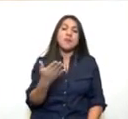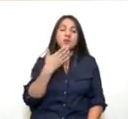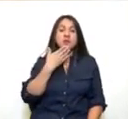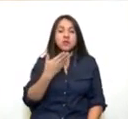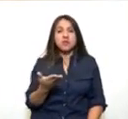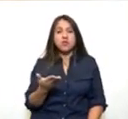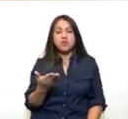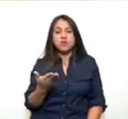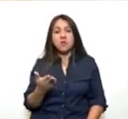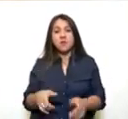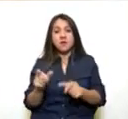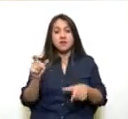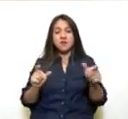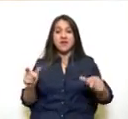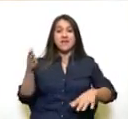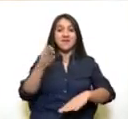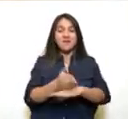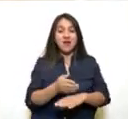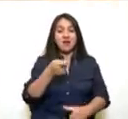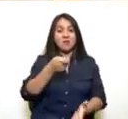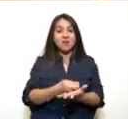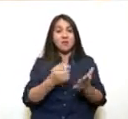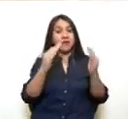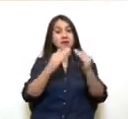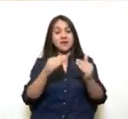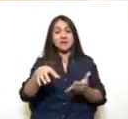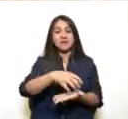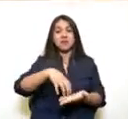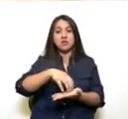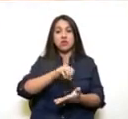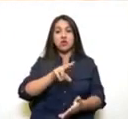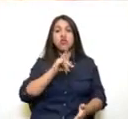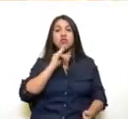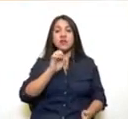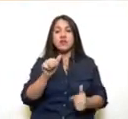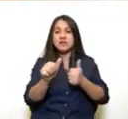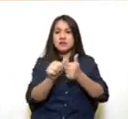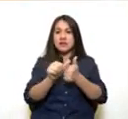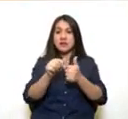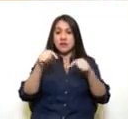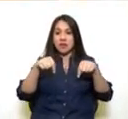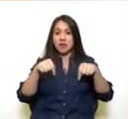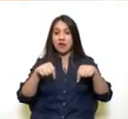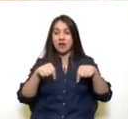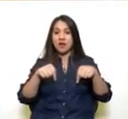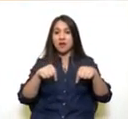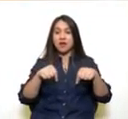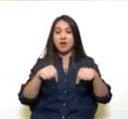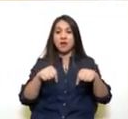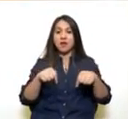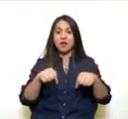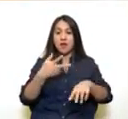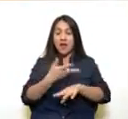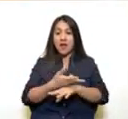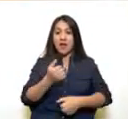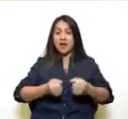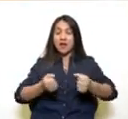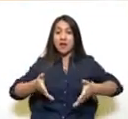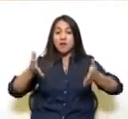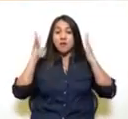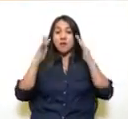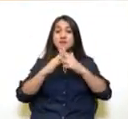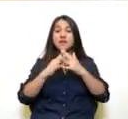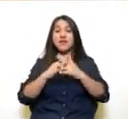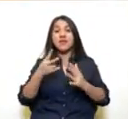la gente a la comuna de la pintana del sector oriente muy cerca de acá llegaron en camiones militares de las